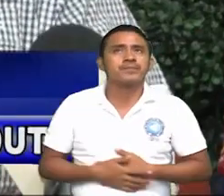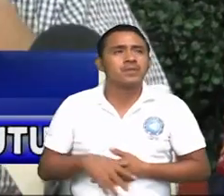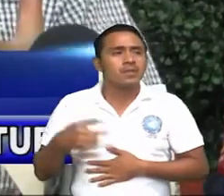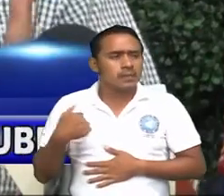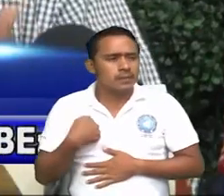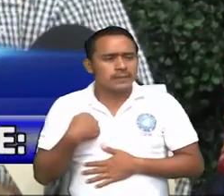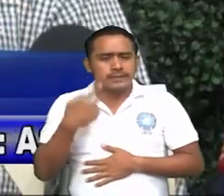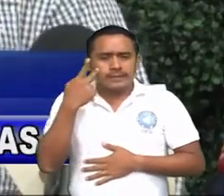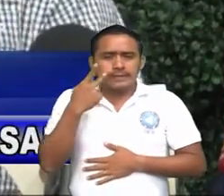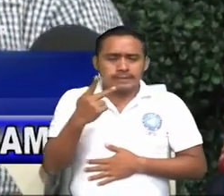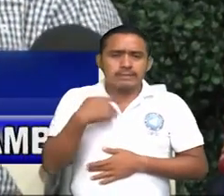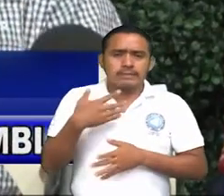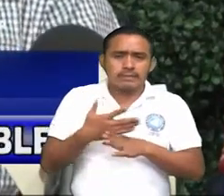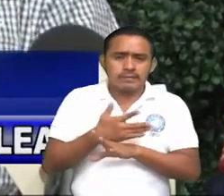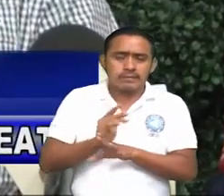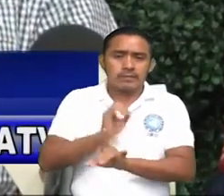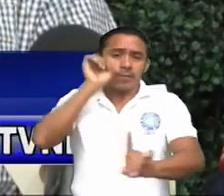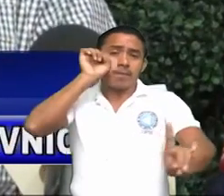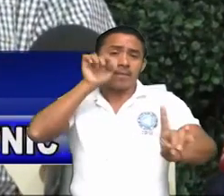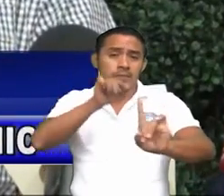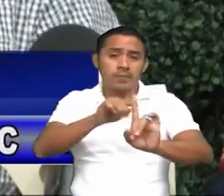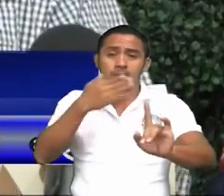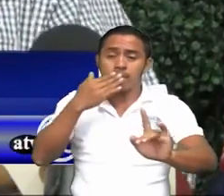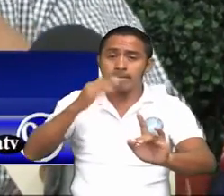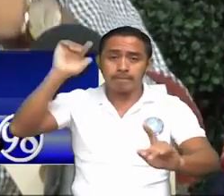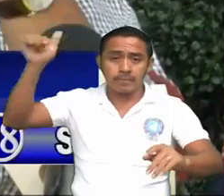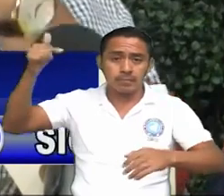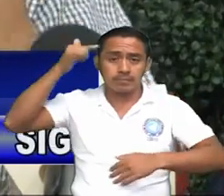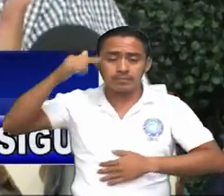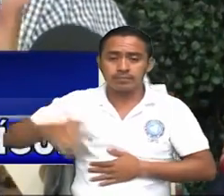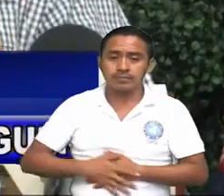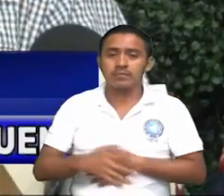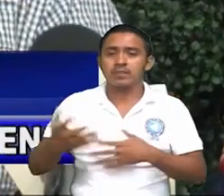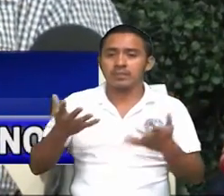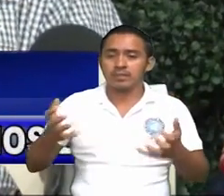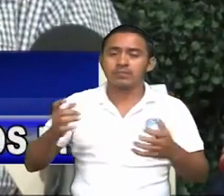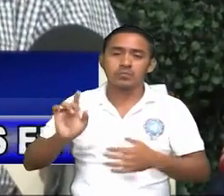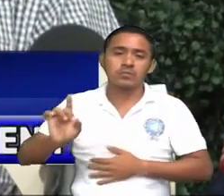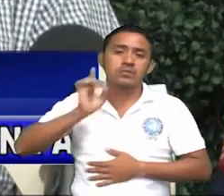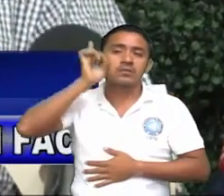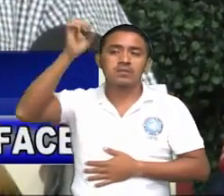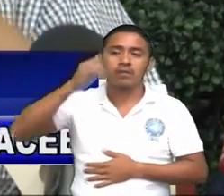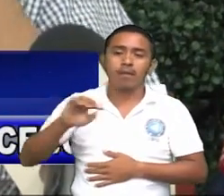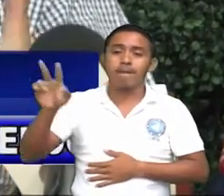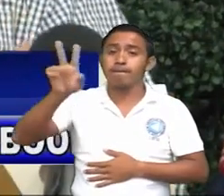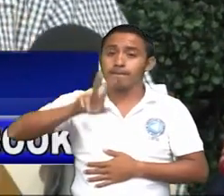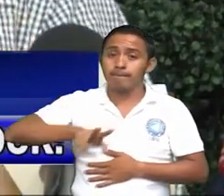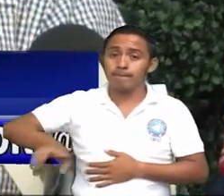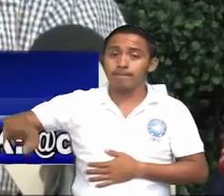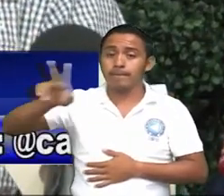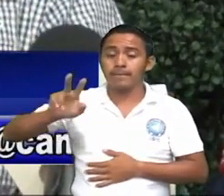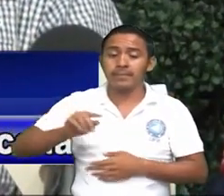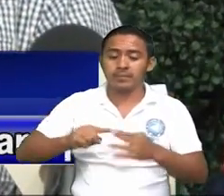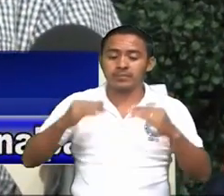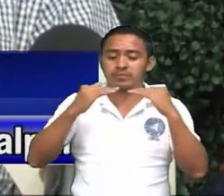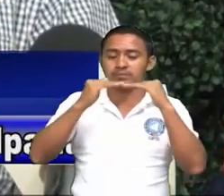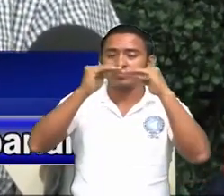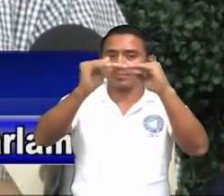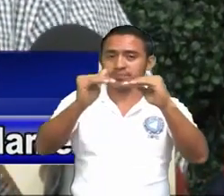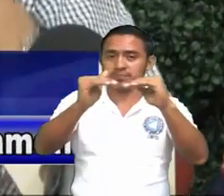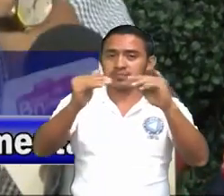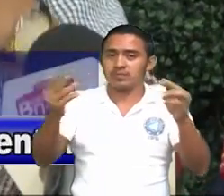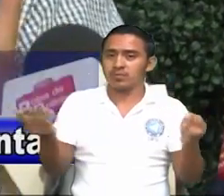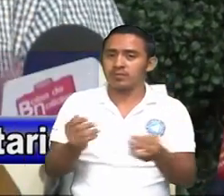objetivo común que tenemos nuestras instituciones del buen gobierno, el objetivo común de un desarrollo verde, un desarrollo sostenible a través